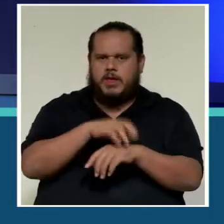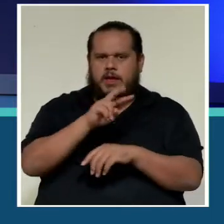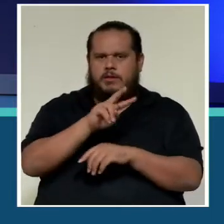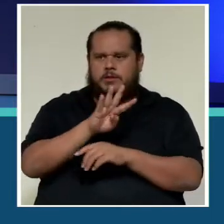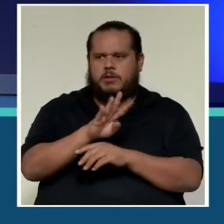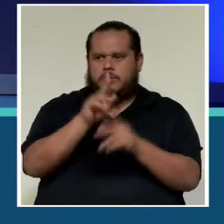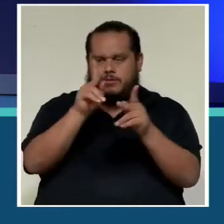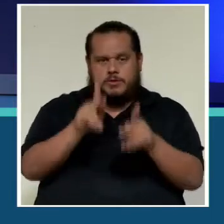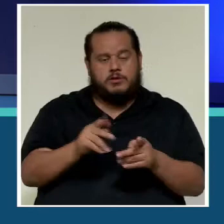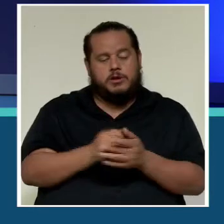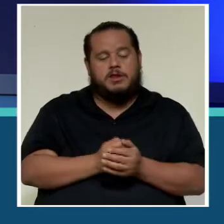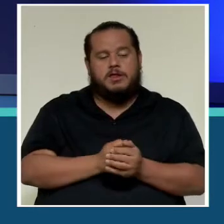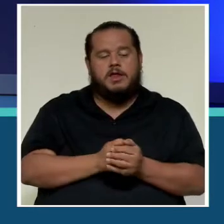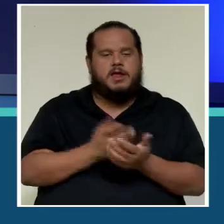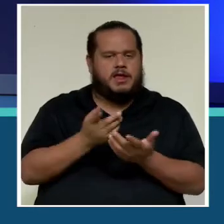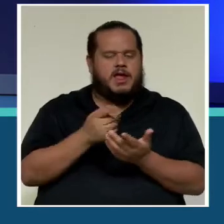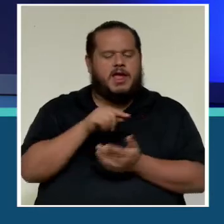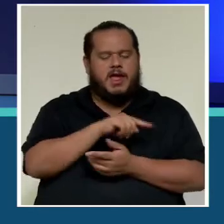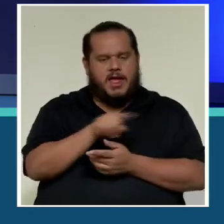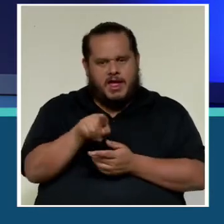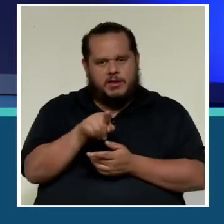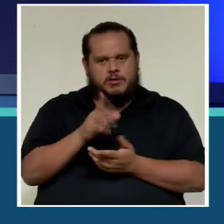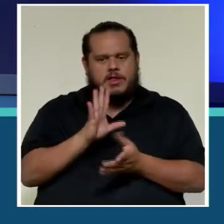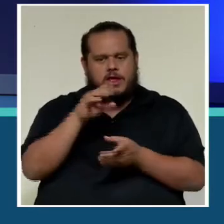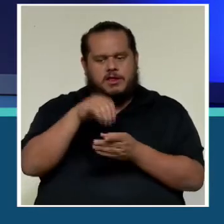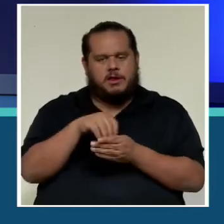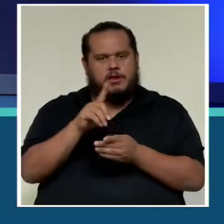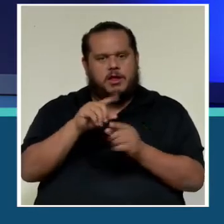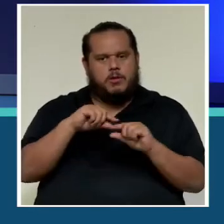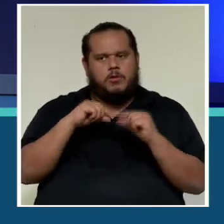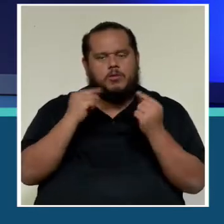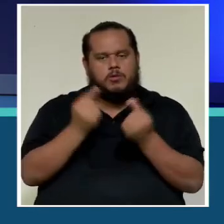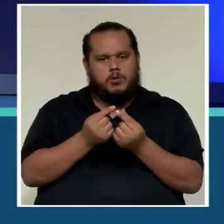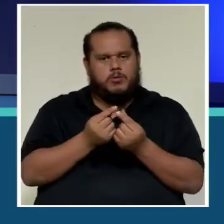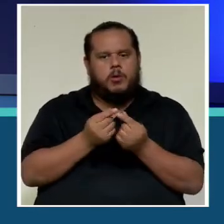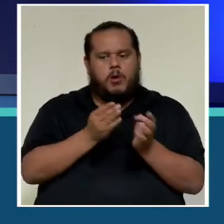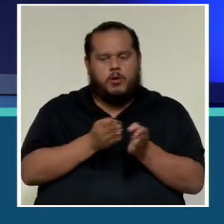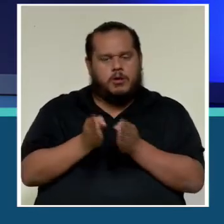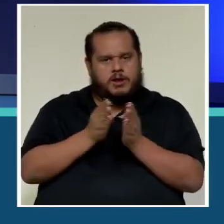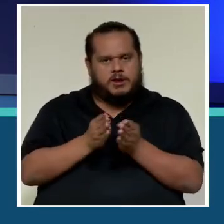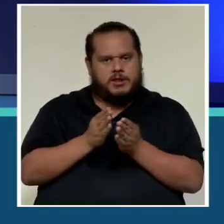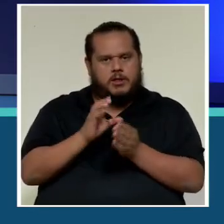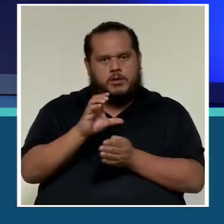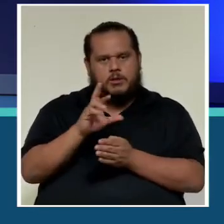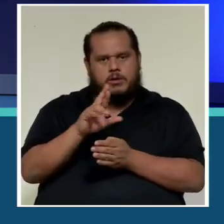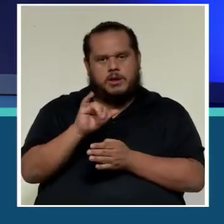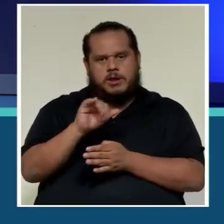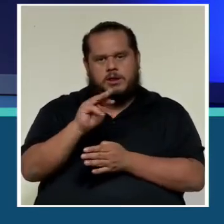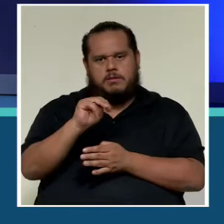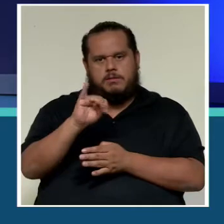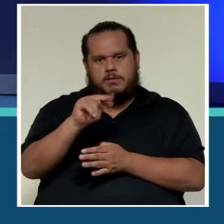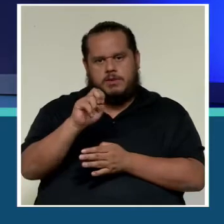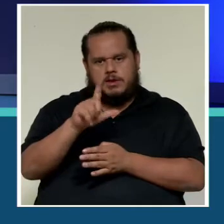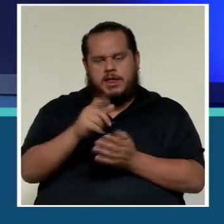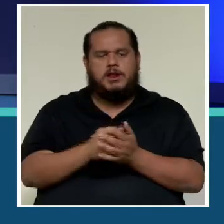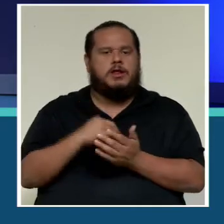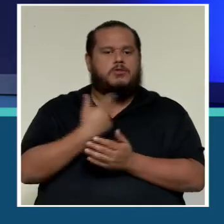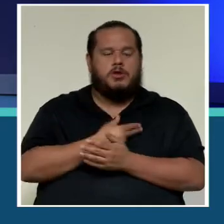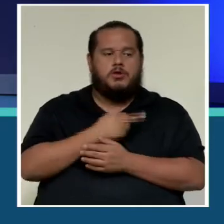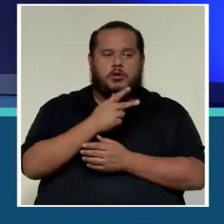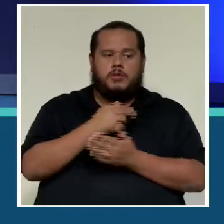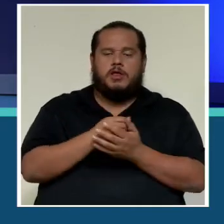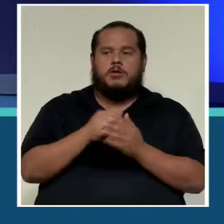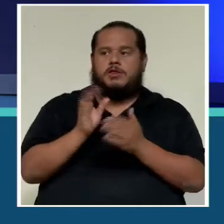24 personas, quienes figuran como supuestos integrantes de una organización criminal. Nuestro colega de Canal